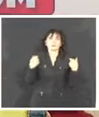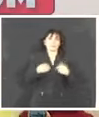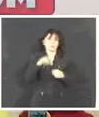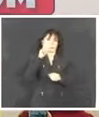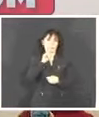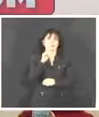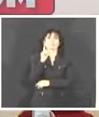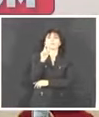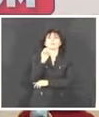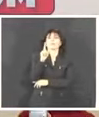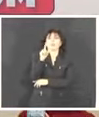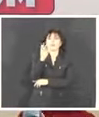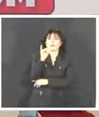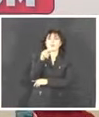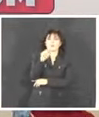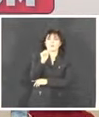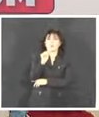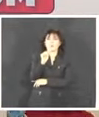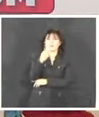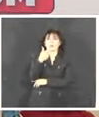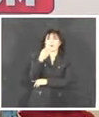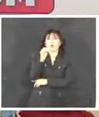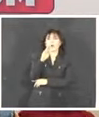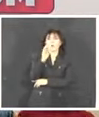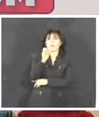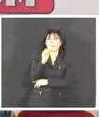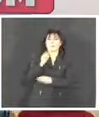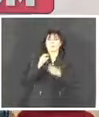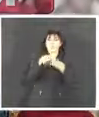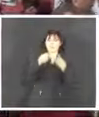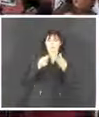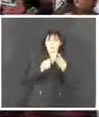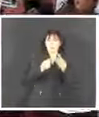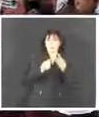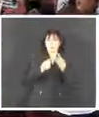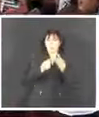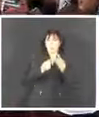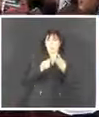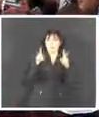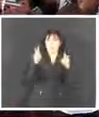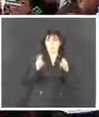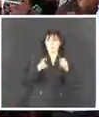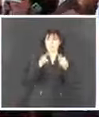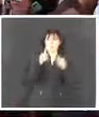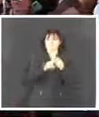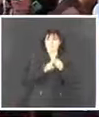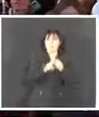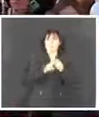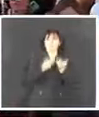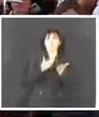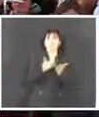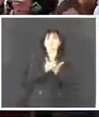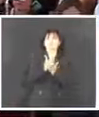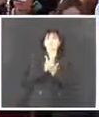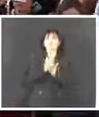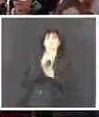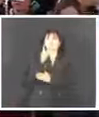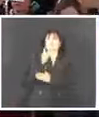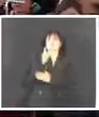Gómez con tres temas. Uno, el acceso al agua